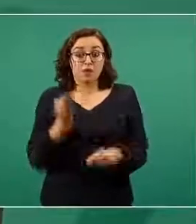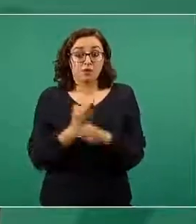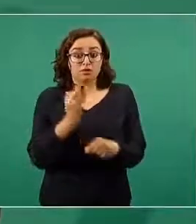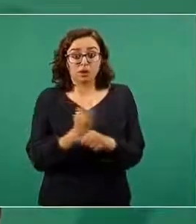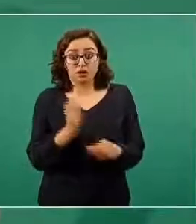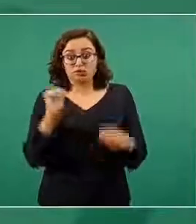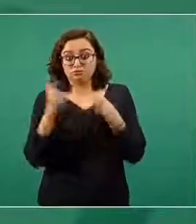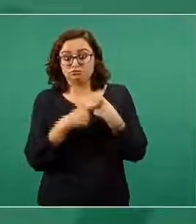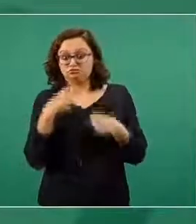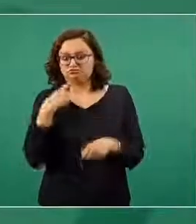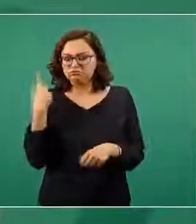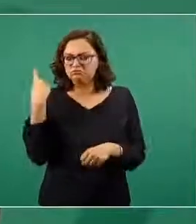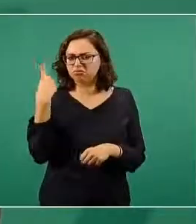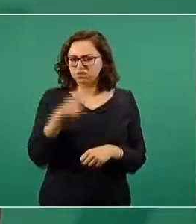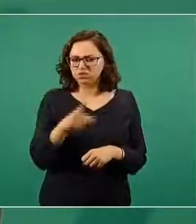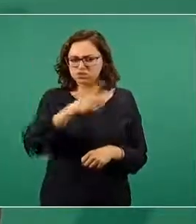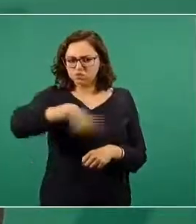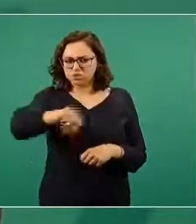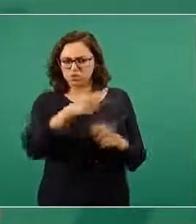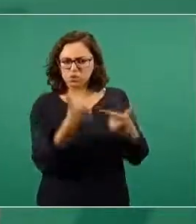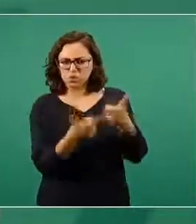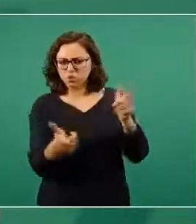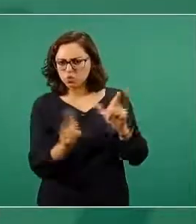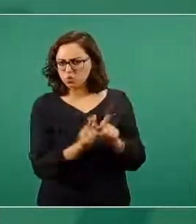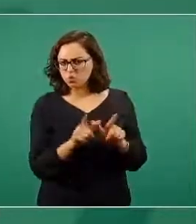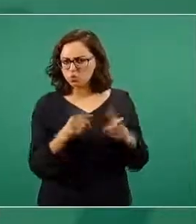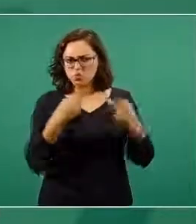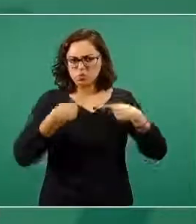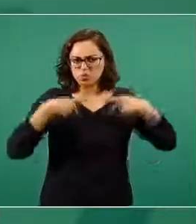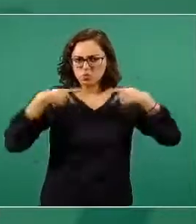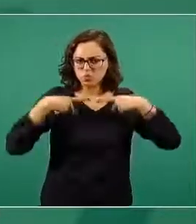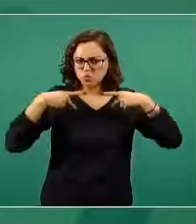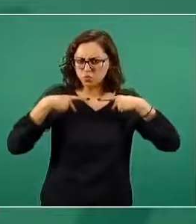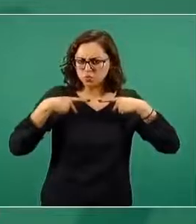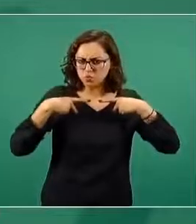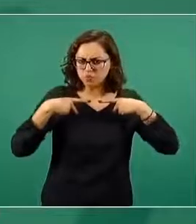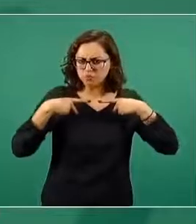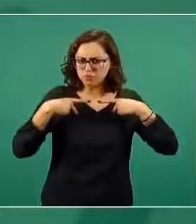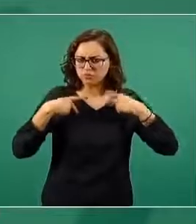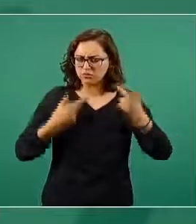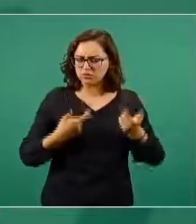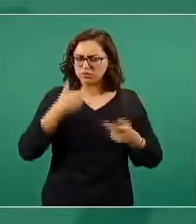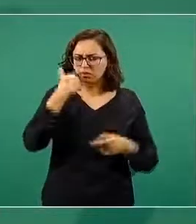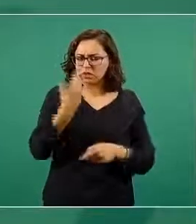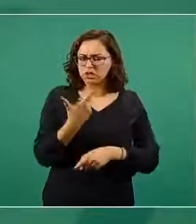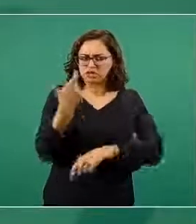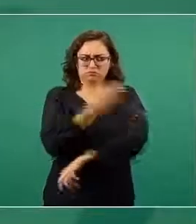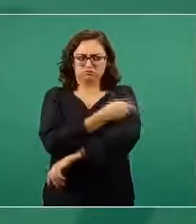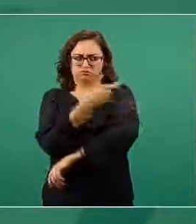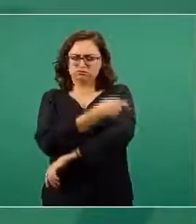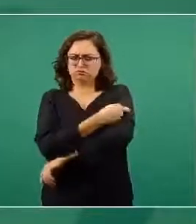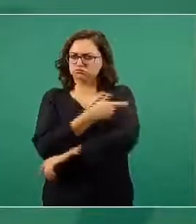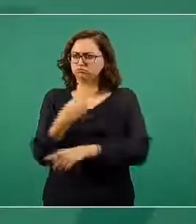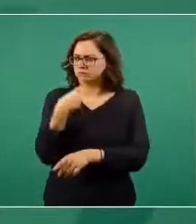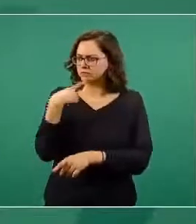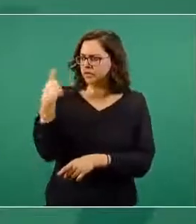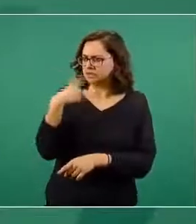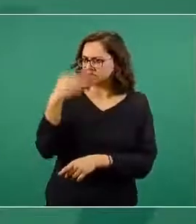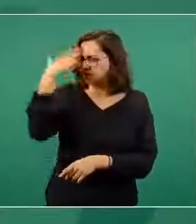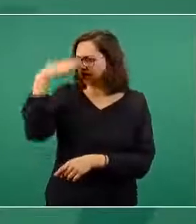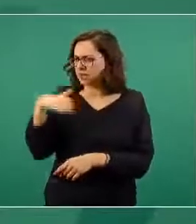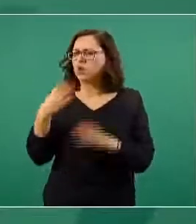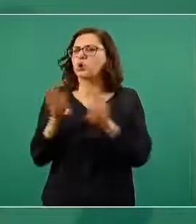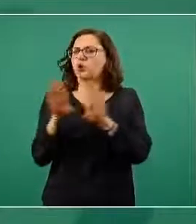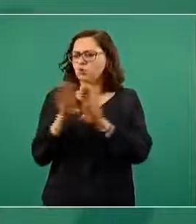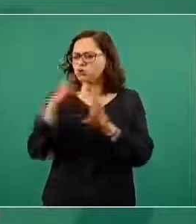reporte específico que esta persona que a través de Pulso Saludable ha hecho esta denuncia, nos puede